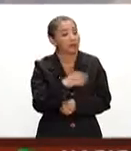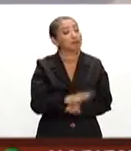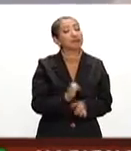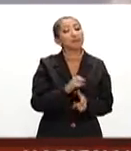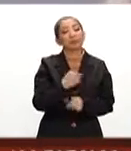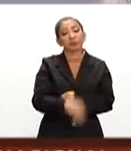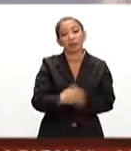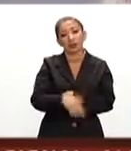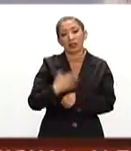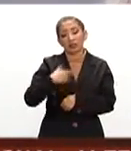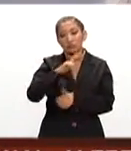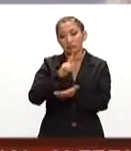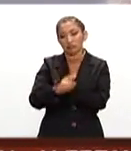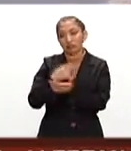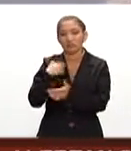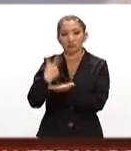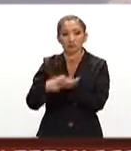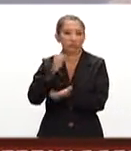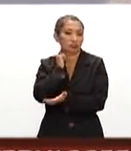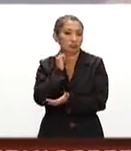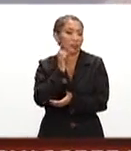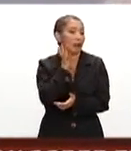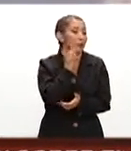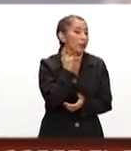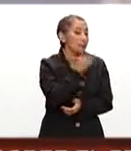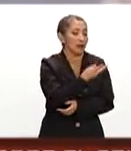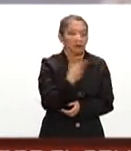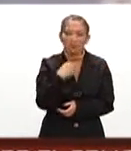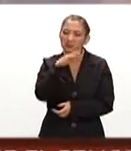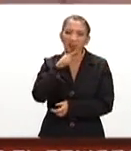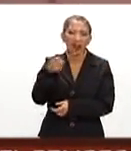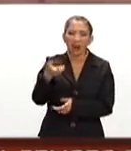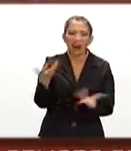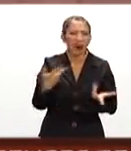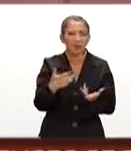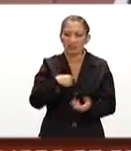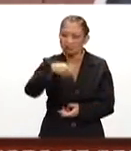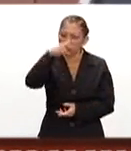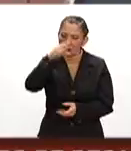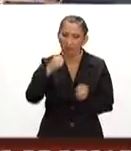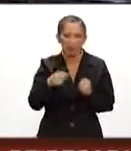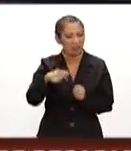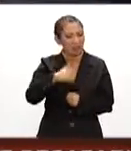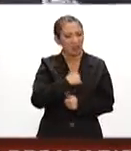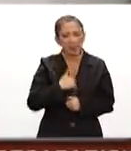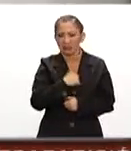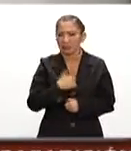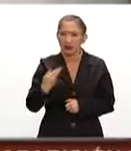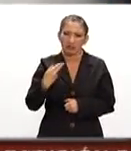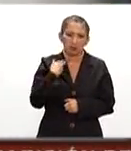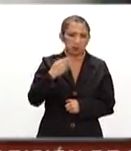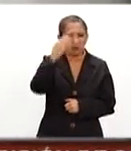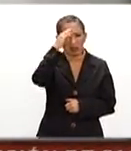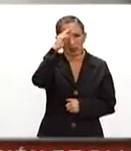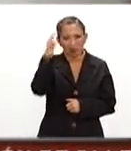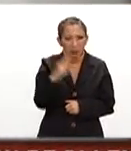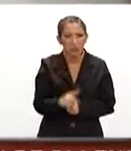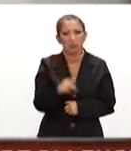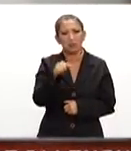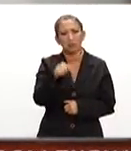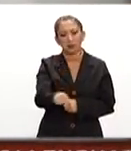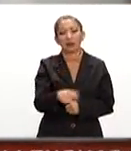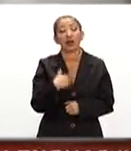tanto, legisladores en el Senado y la Cámara de Diputados condenaron enérgicamente ese lamentable, ese terrible